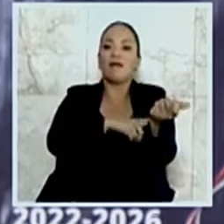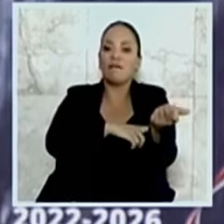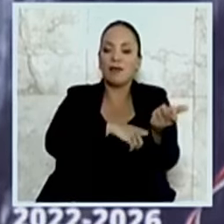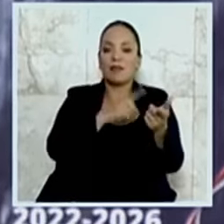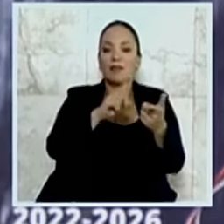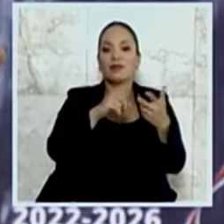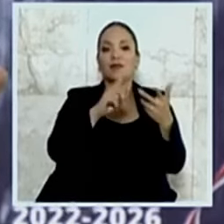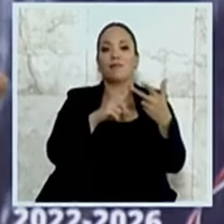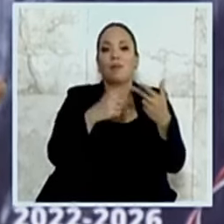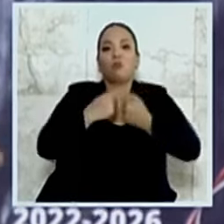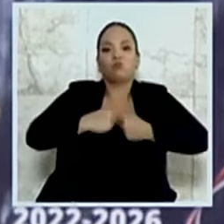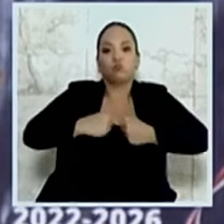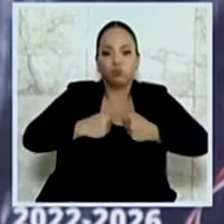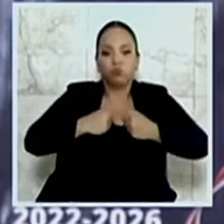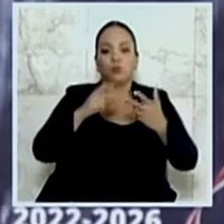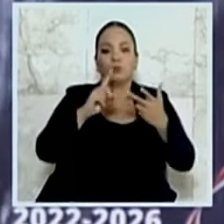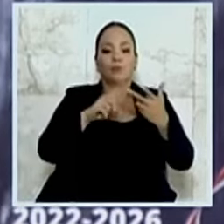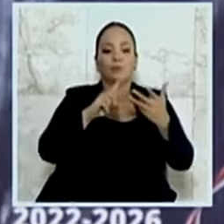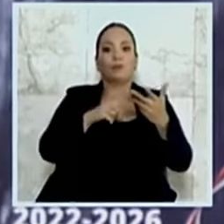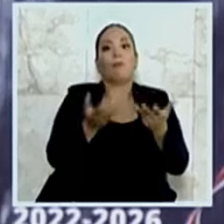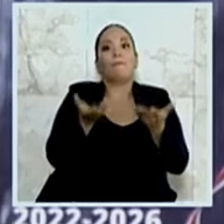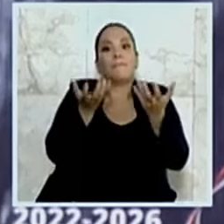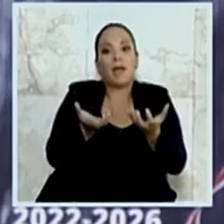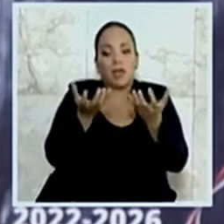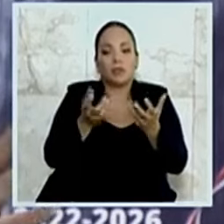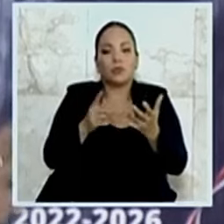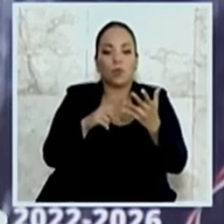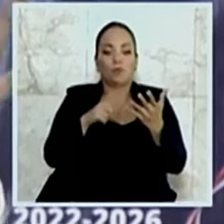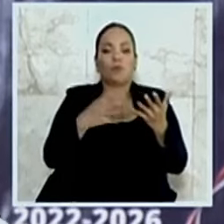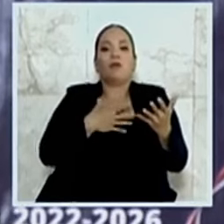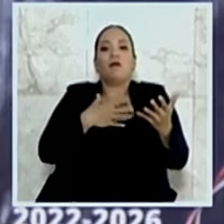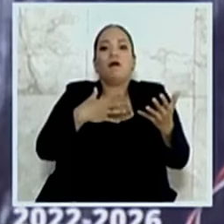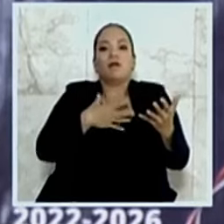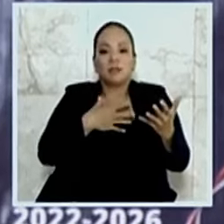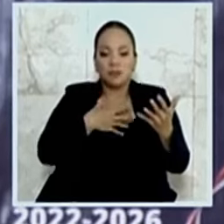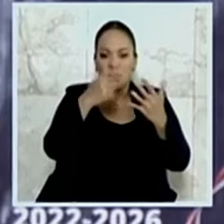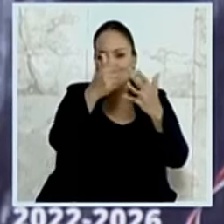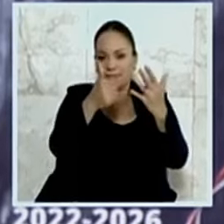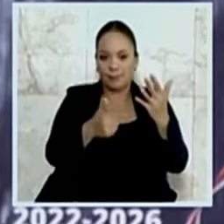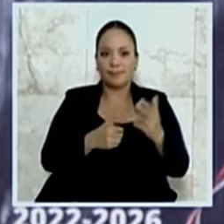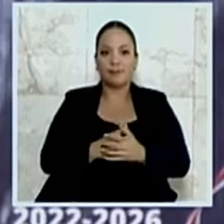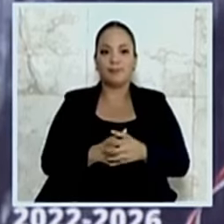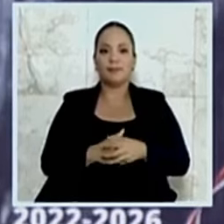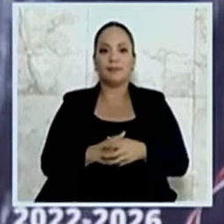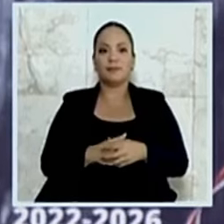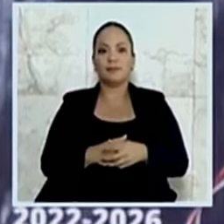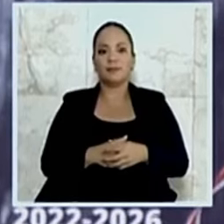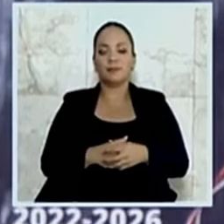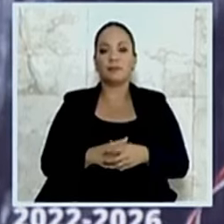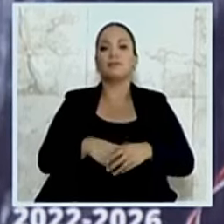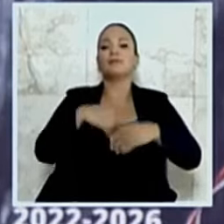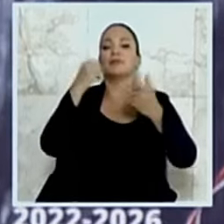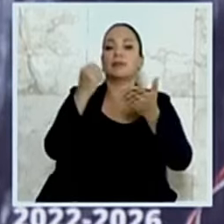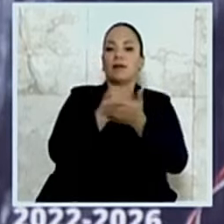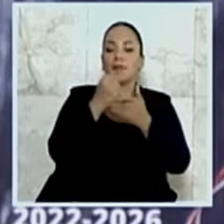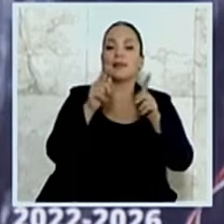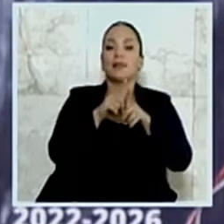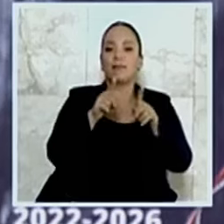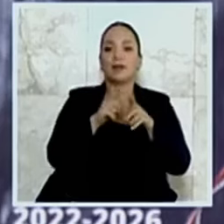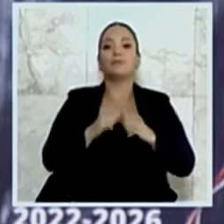estar focalizándonos mucho en COVID hemos olvidado la presión alta, la diabetes o el azúcar en la sangre,